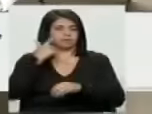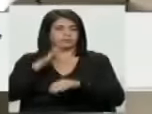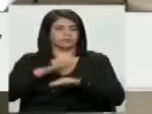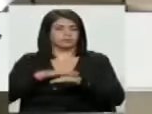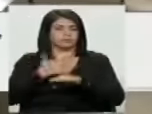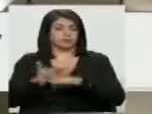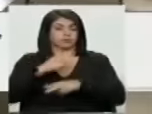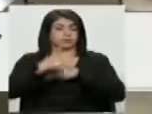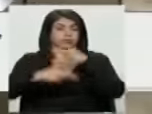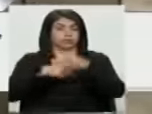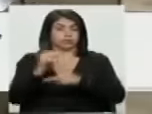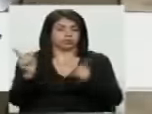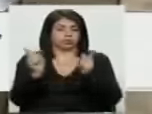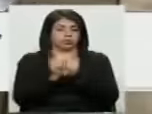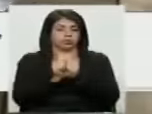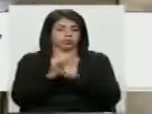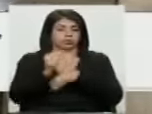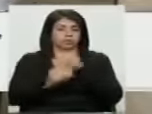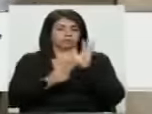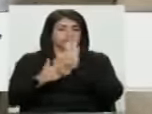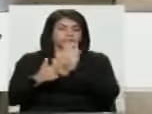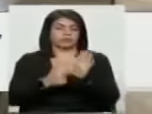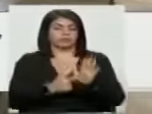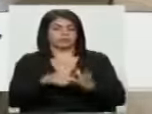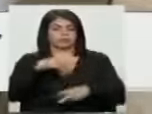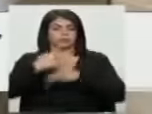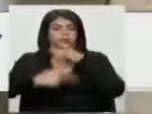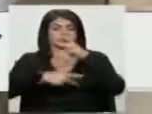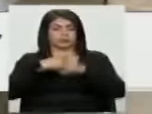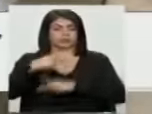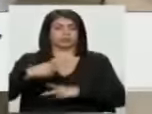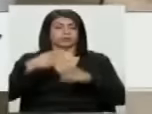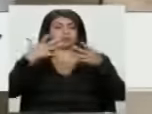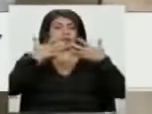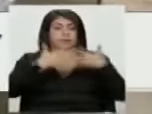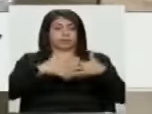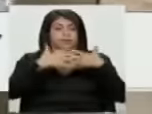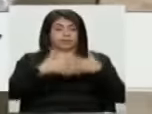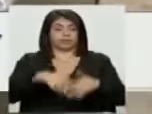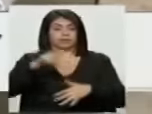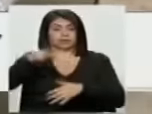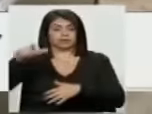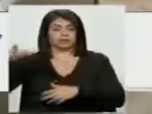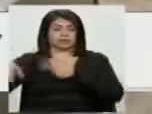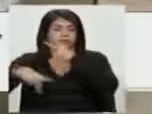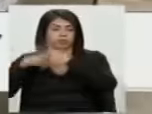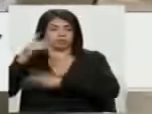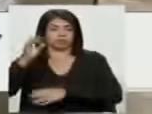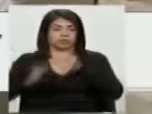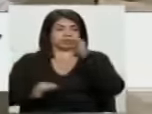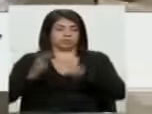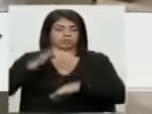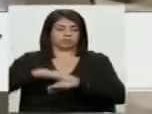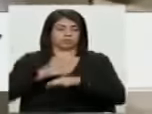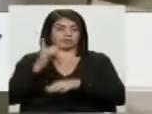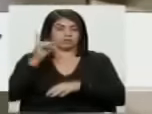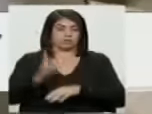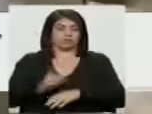el procedimiento breve previsto en el Código de Procedimiento Civil. En el trámite del procedimiento judicial